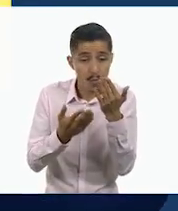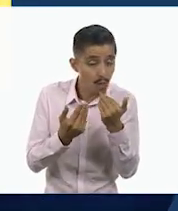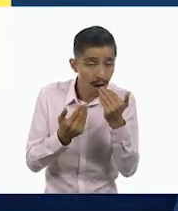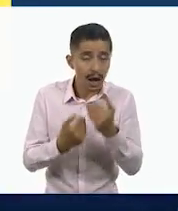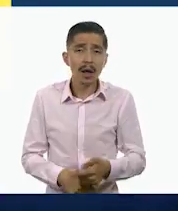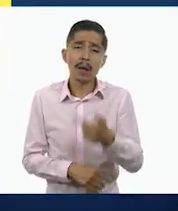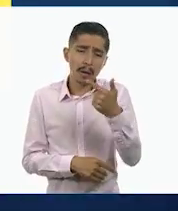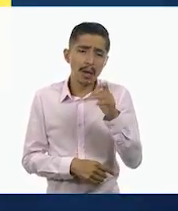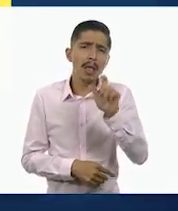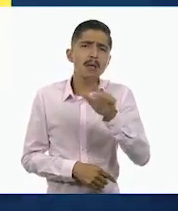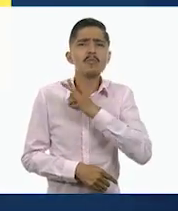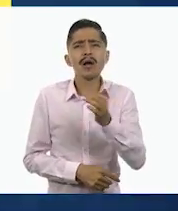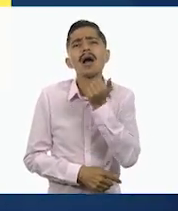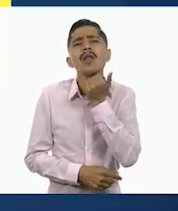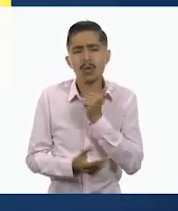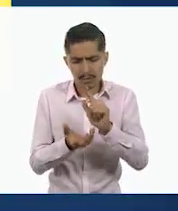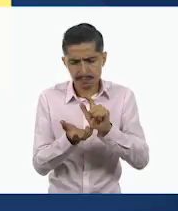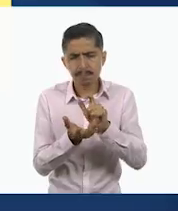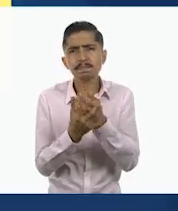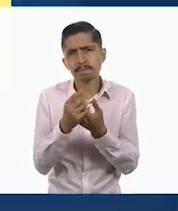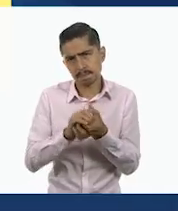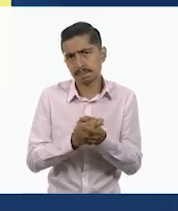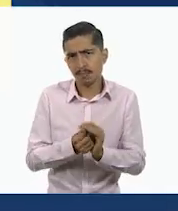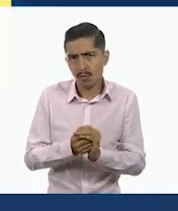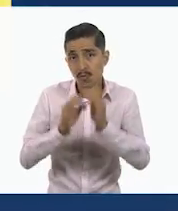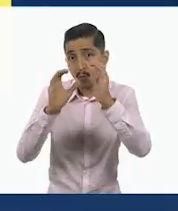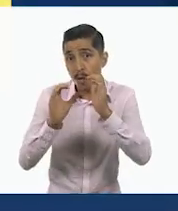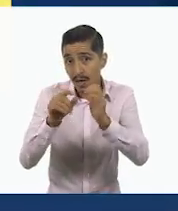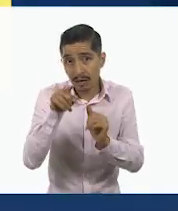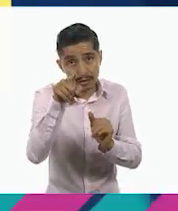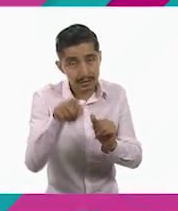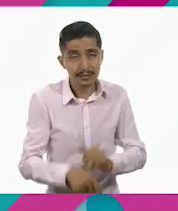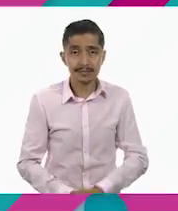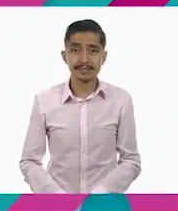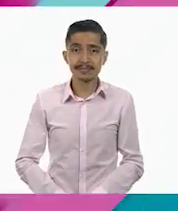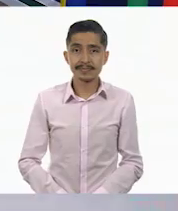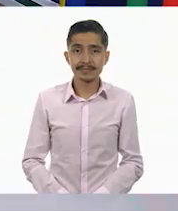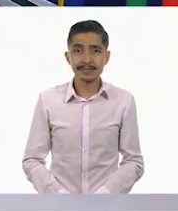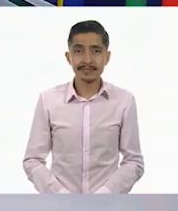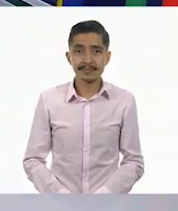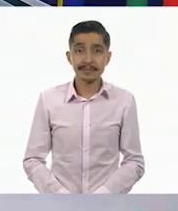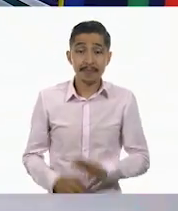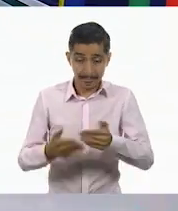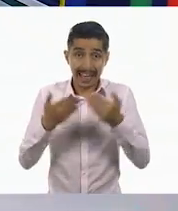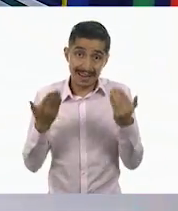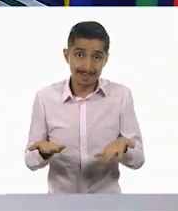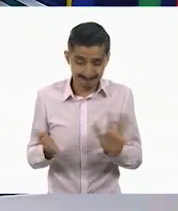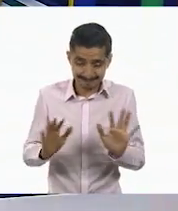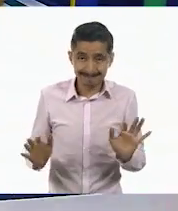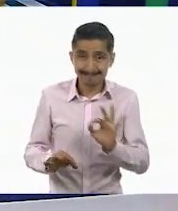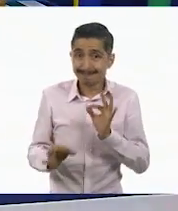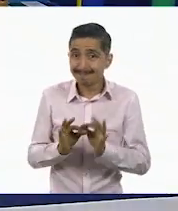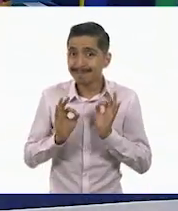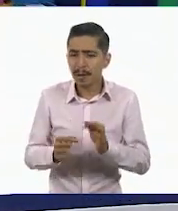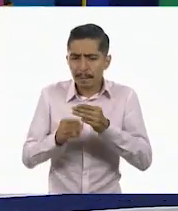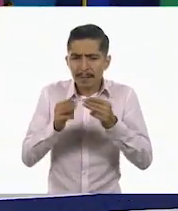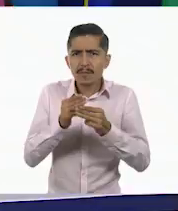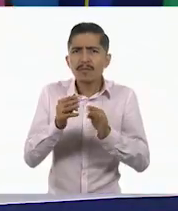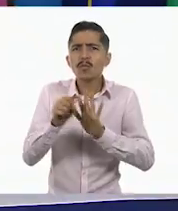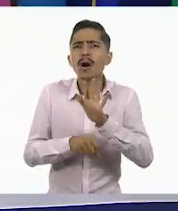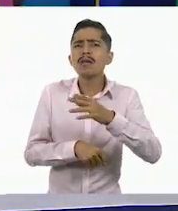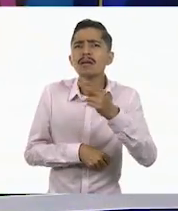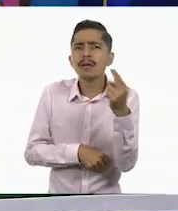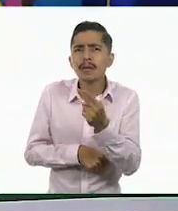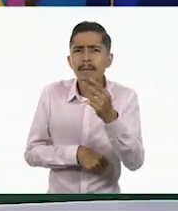usa desinfectantes a base de alcohol. ¡Cuídate! Y ahora sí, ¿qué materiales